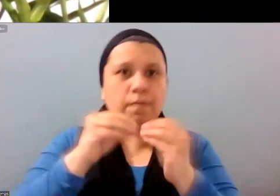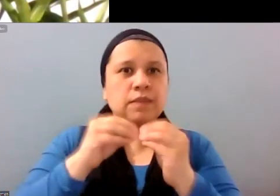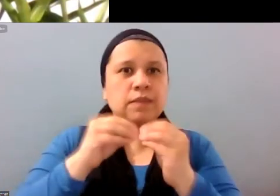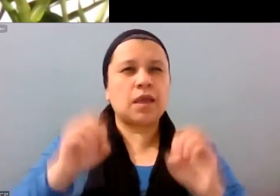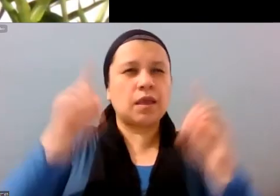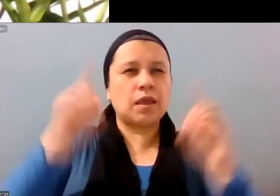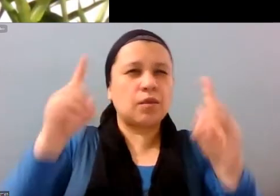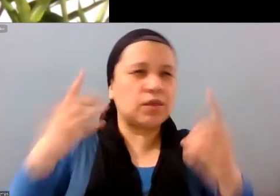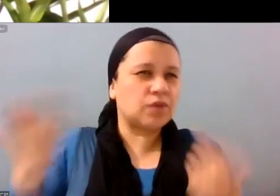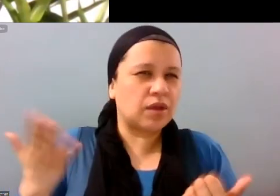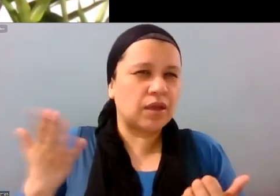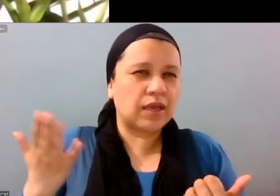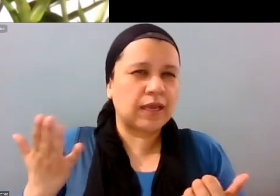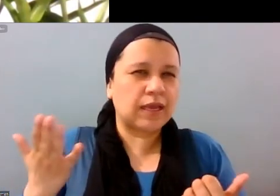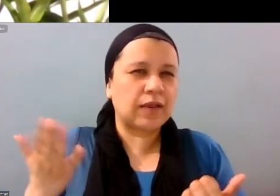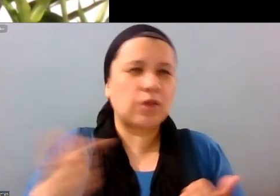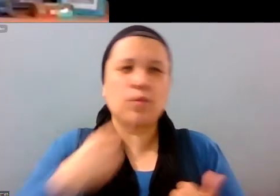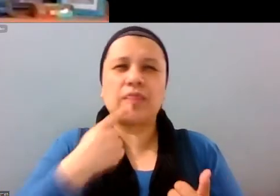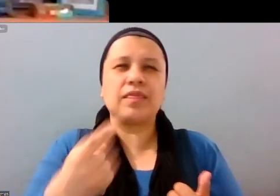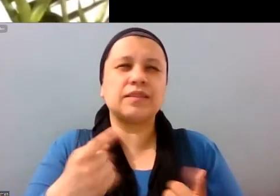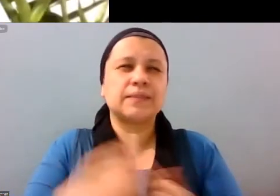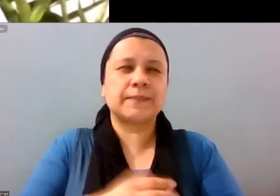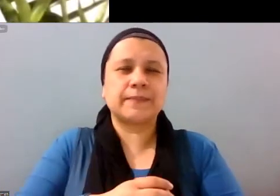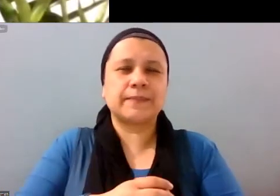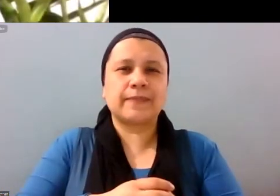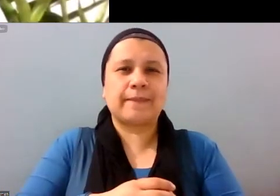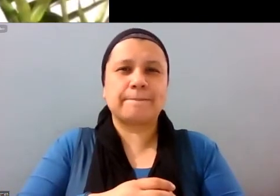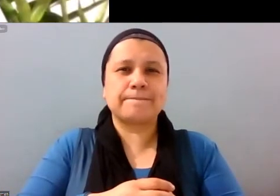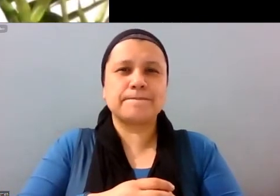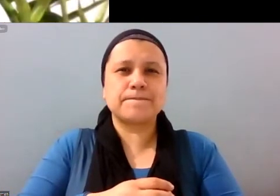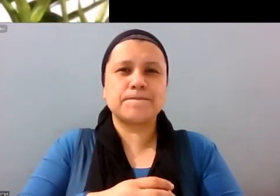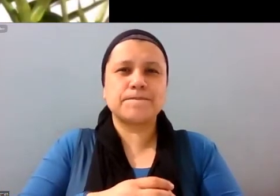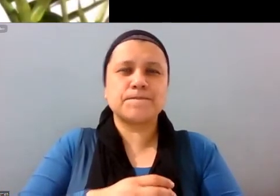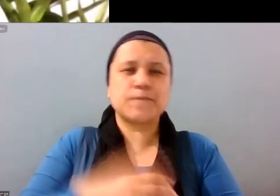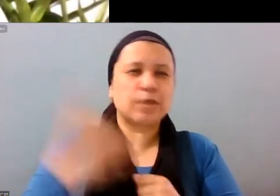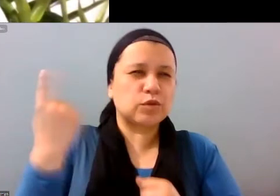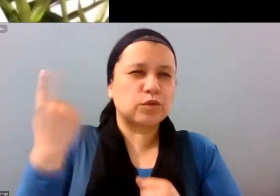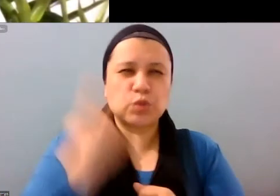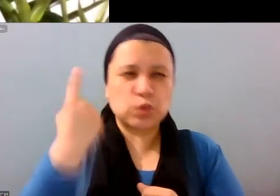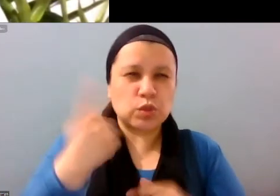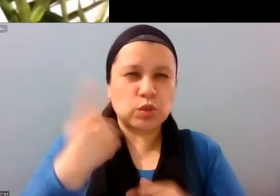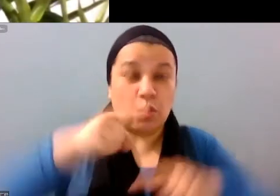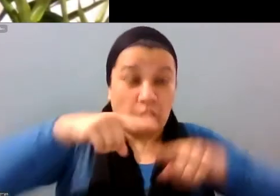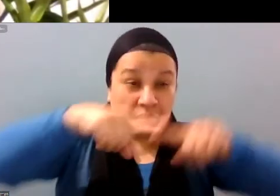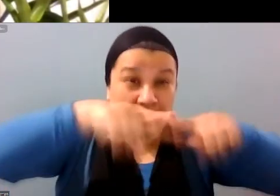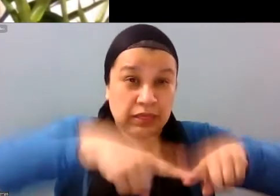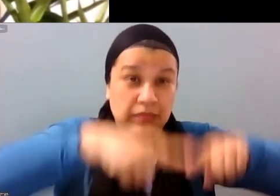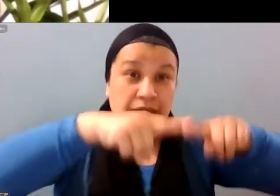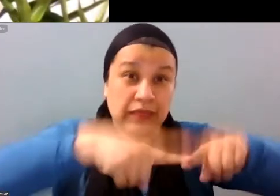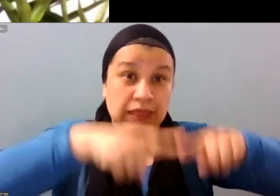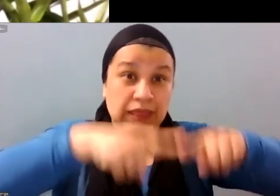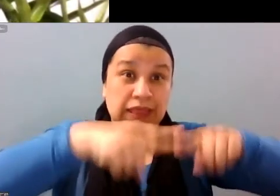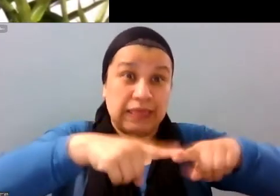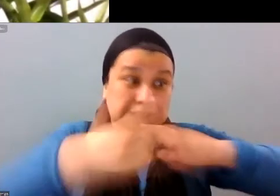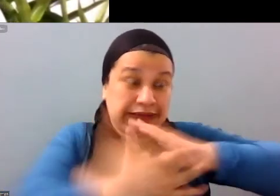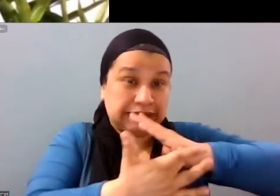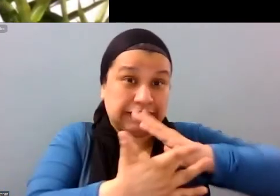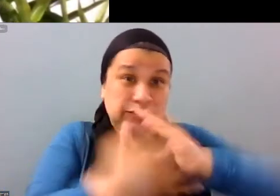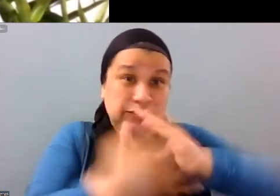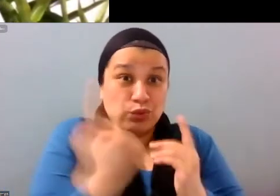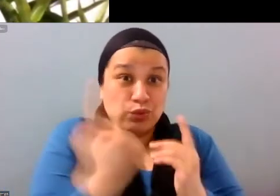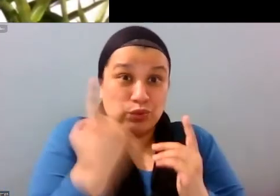como podría decirlo que no involucre necesariamente que no dependa de los aparatos tecnológicos porque se entiende